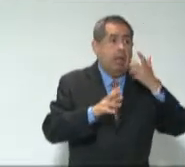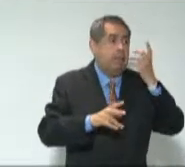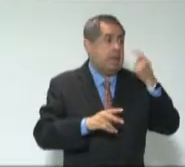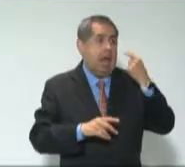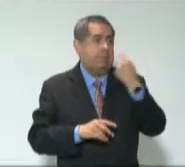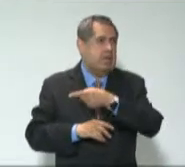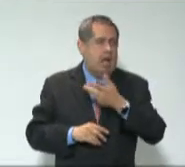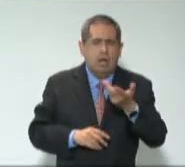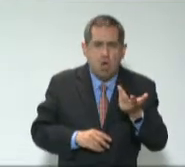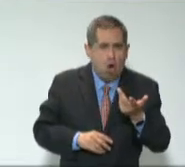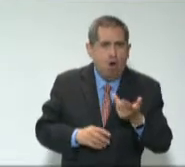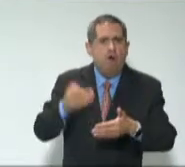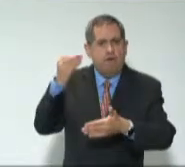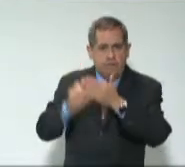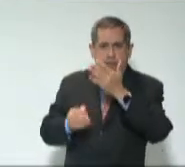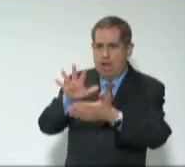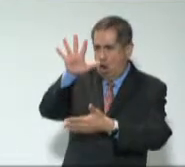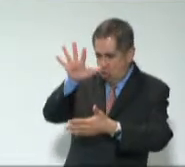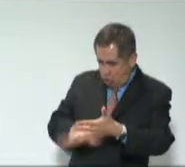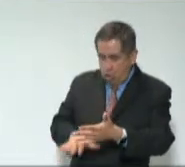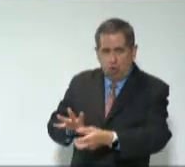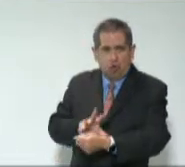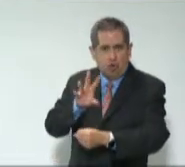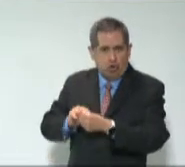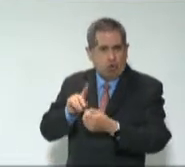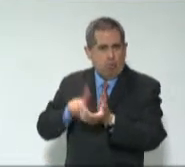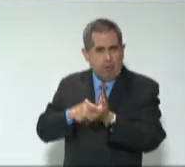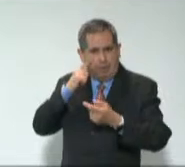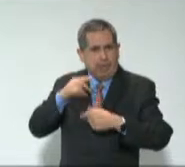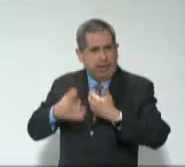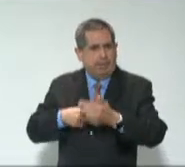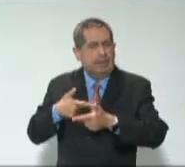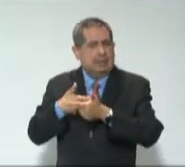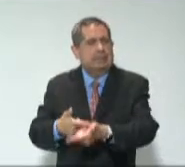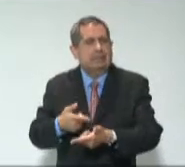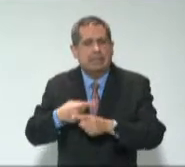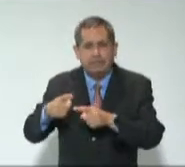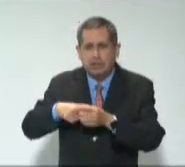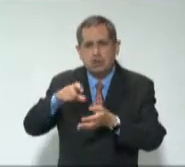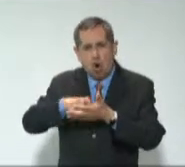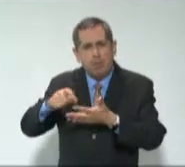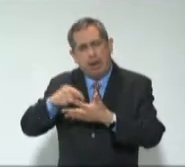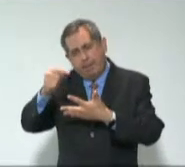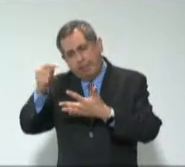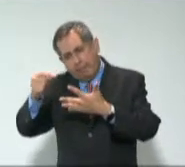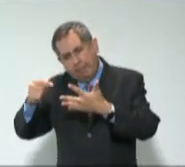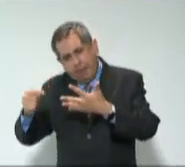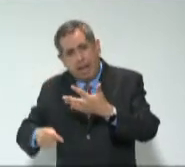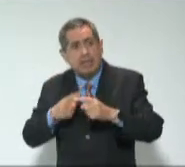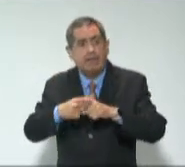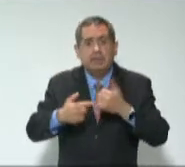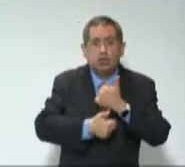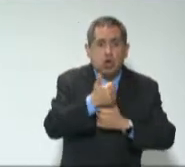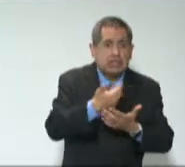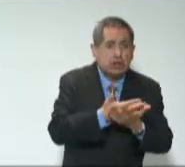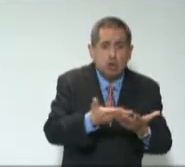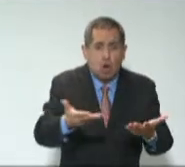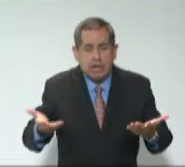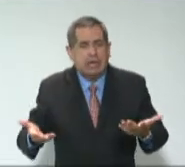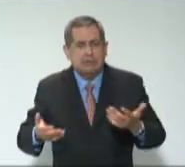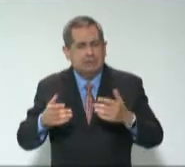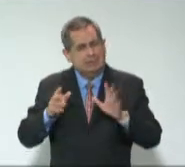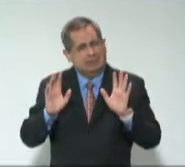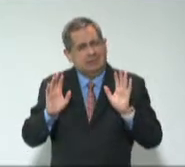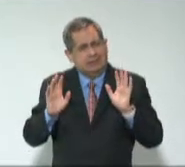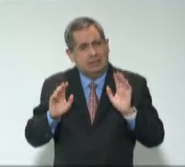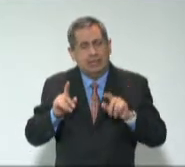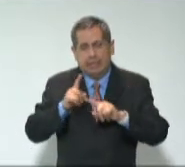y con eso ya y no ven todo el procedimiento que se siguió las diversas las diversas cotizaciones que había etcétera